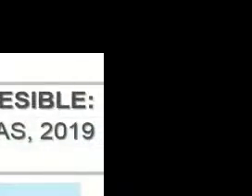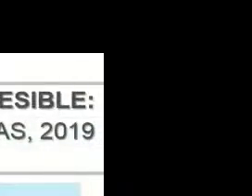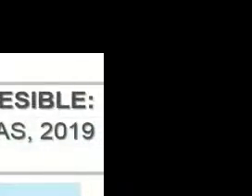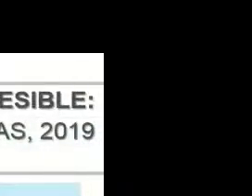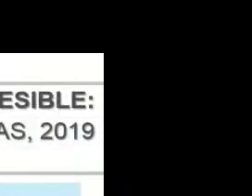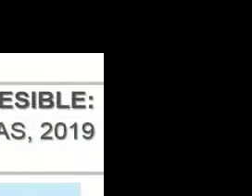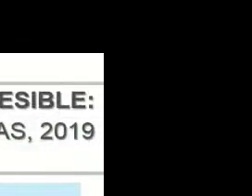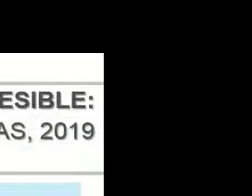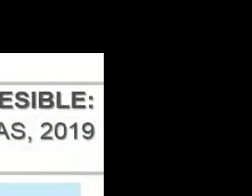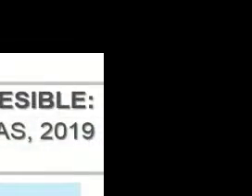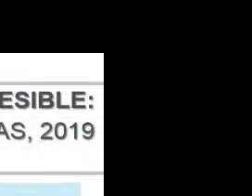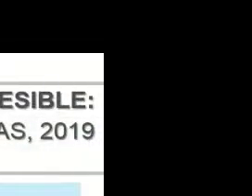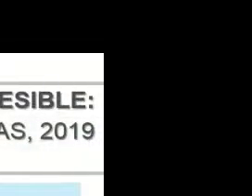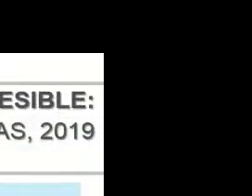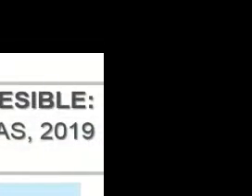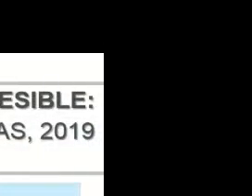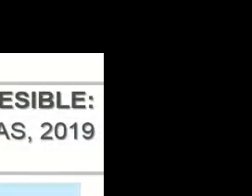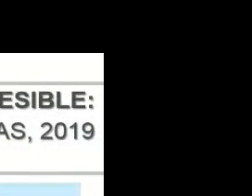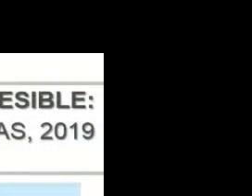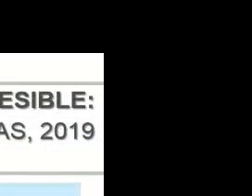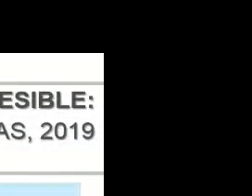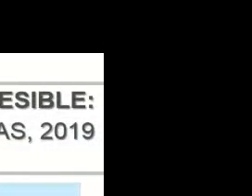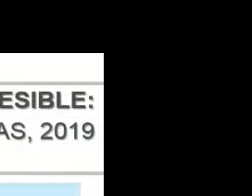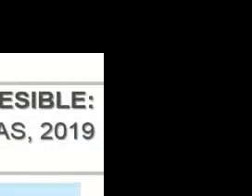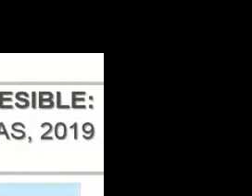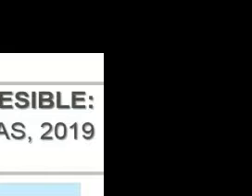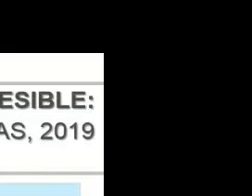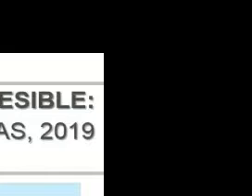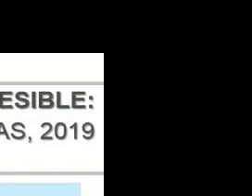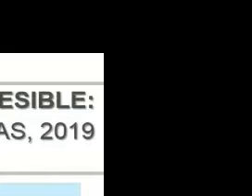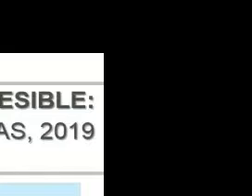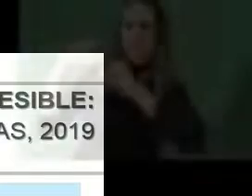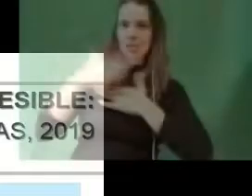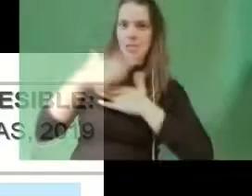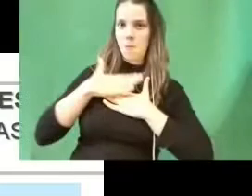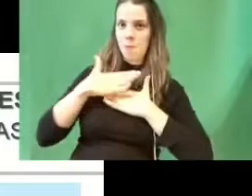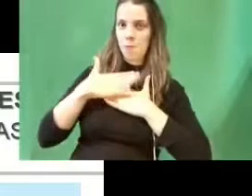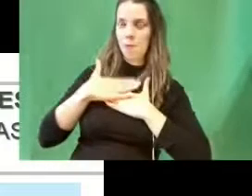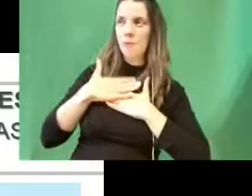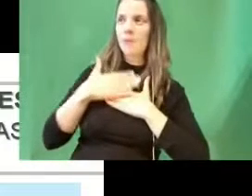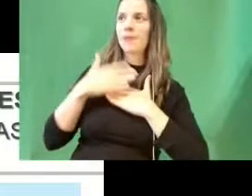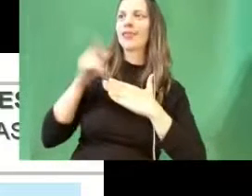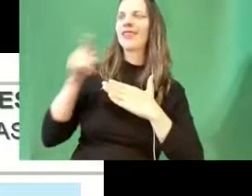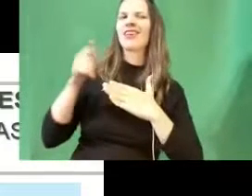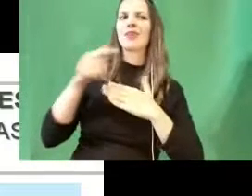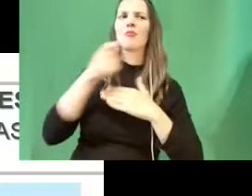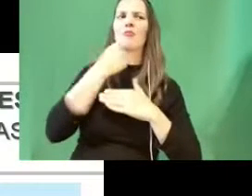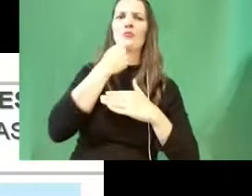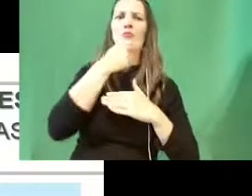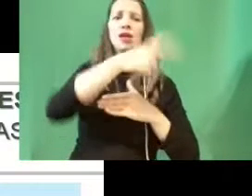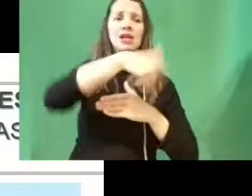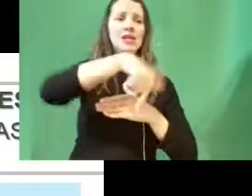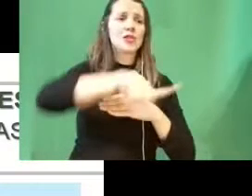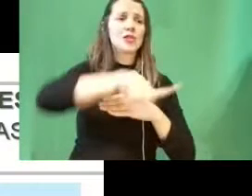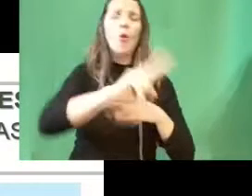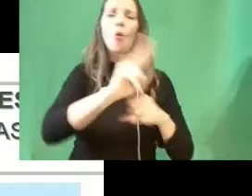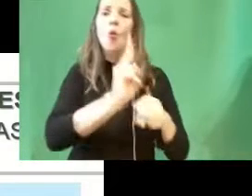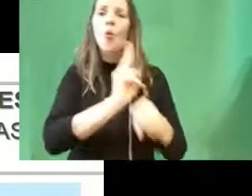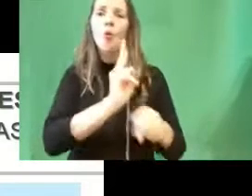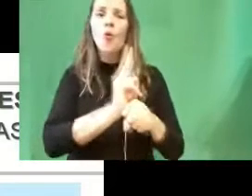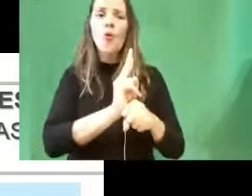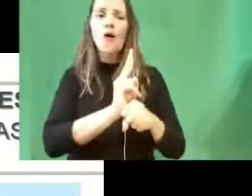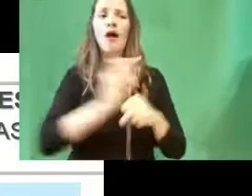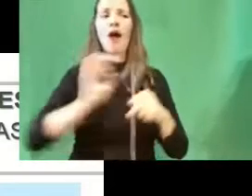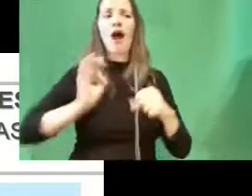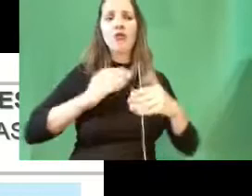que la realidad, o sea, de la puesta en práctica y el mantenimiento de los temas de playas accesibles es complejo,